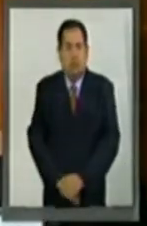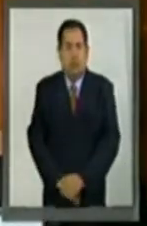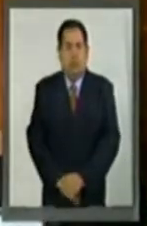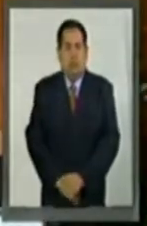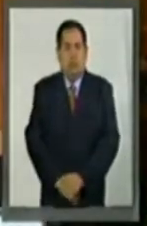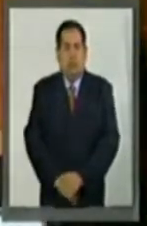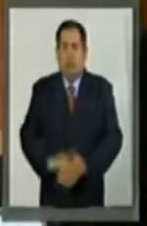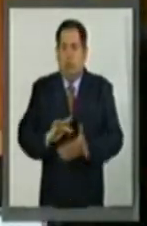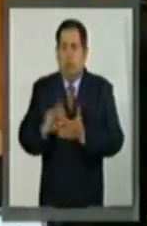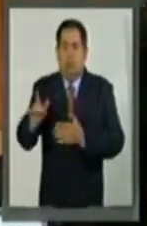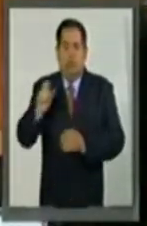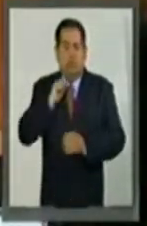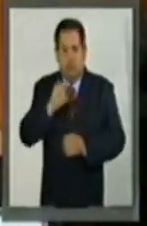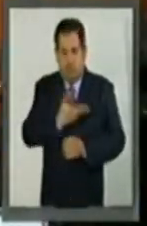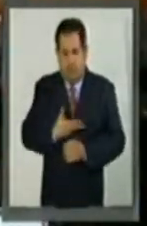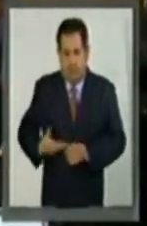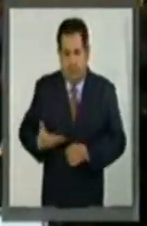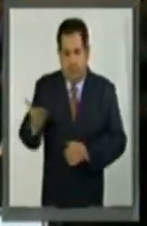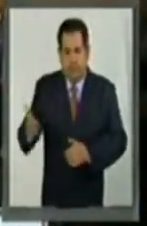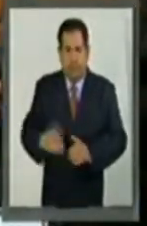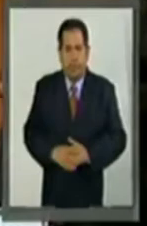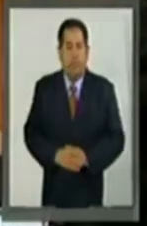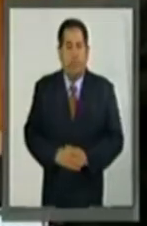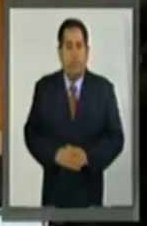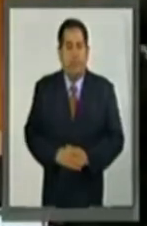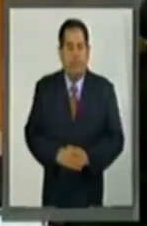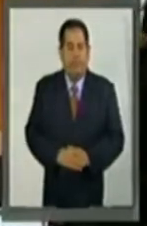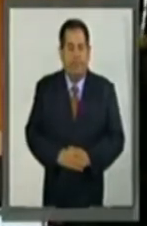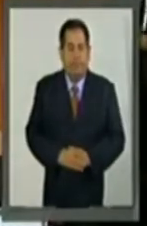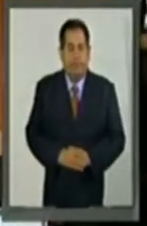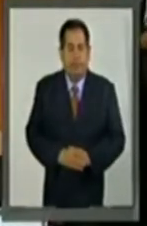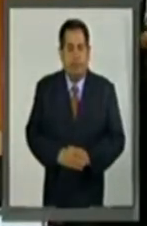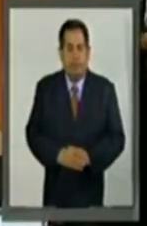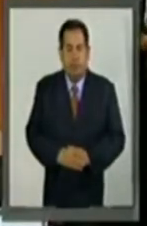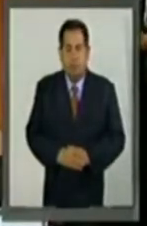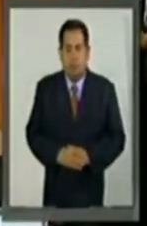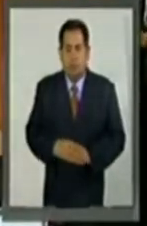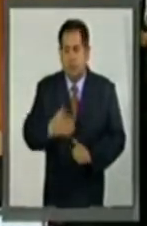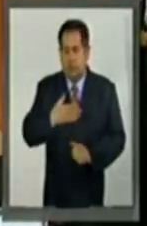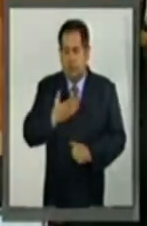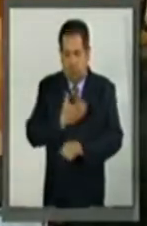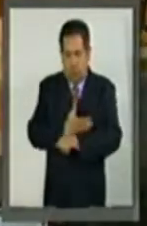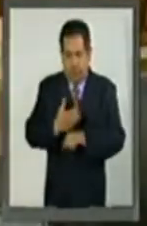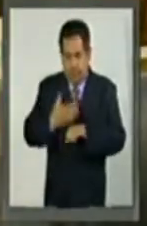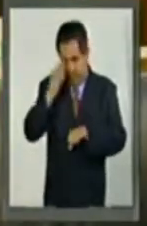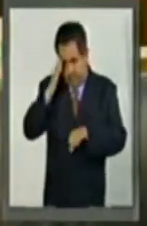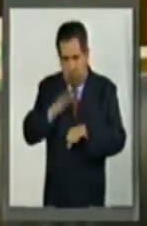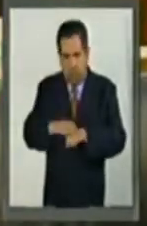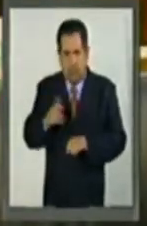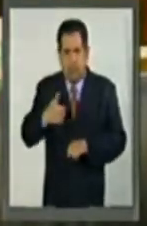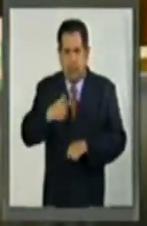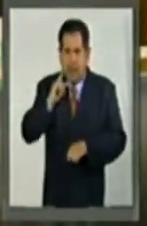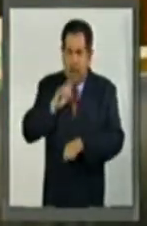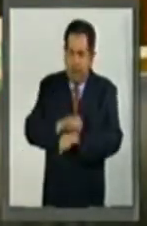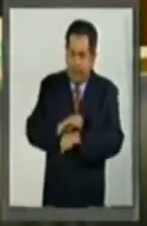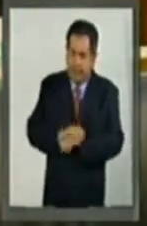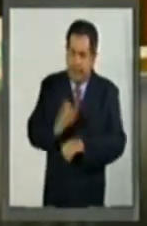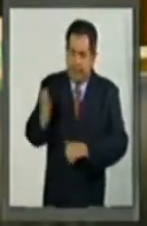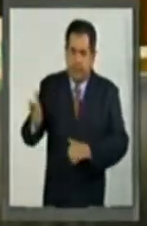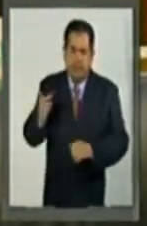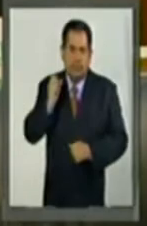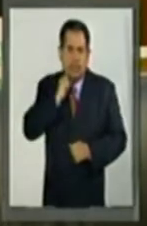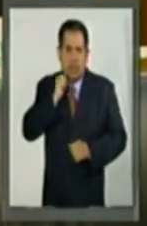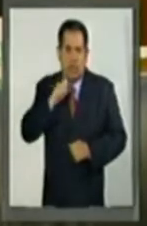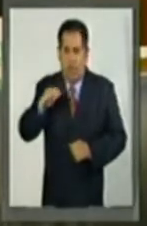Gracias, senador presidente. En memoria de nuestra compañera y de nuestra amiga, la